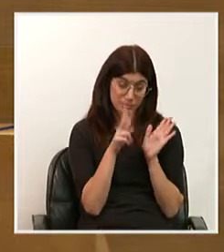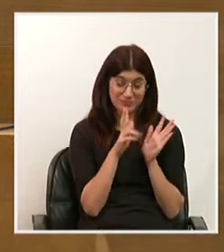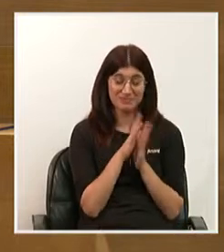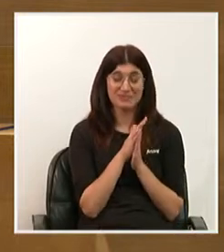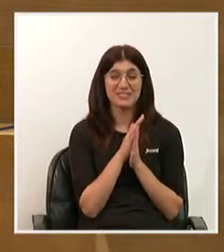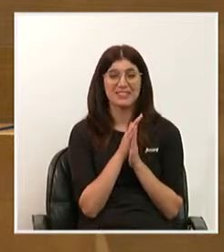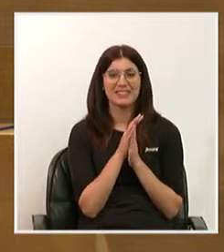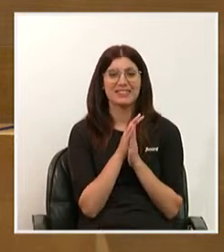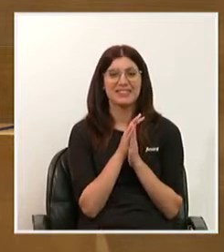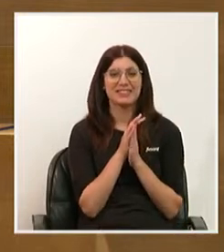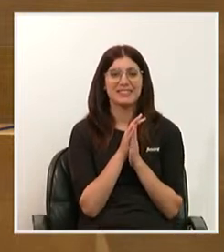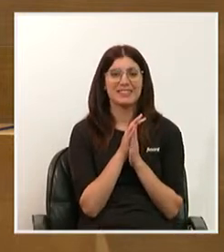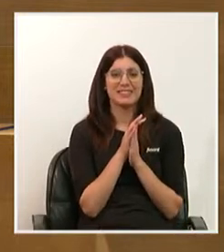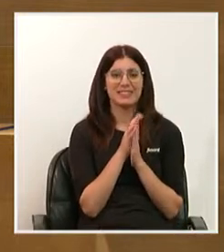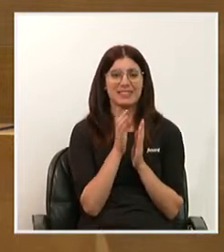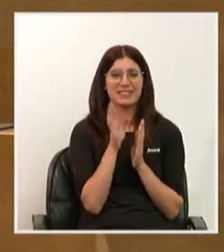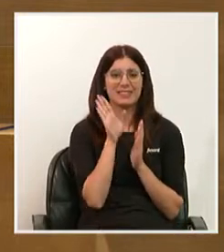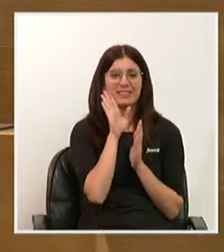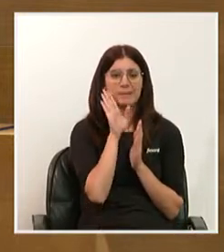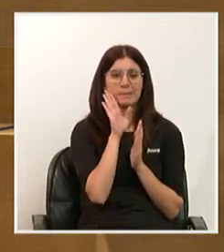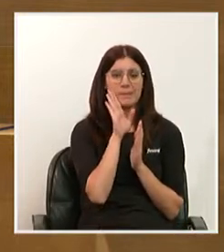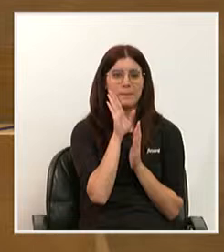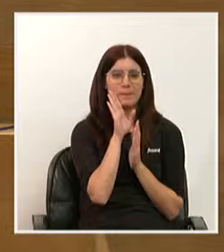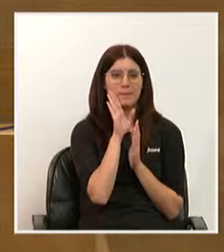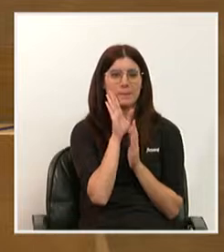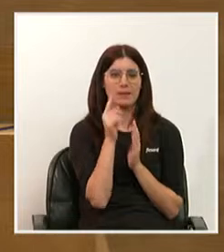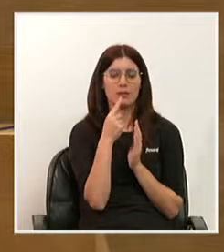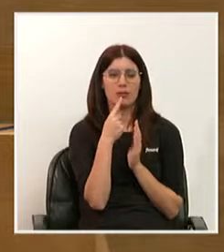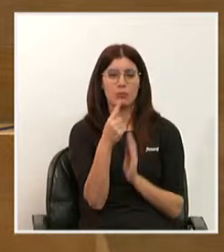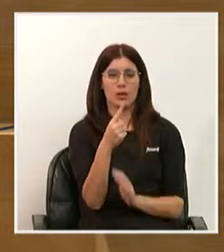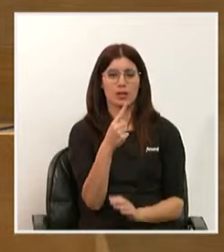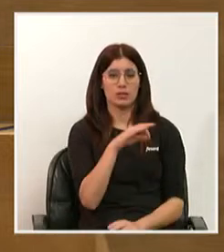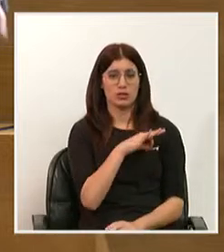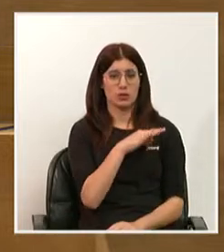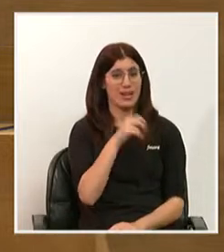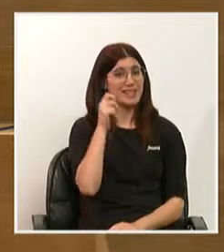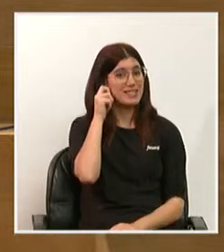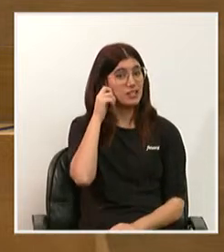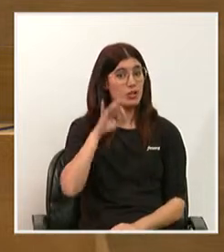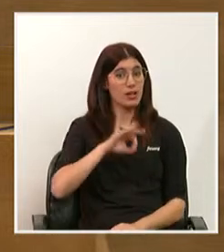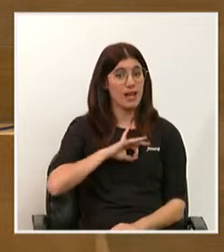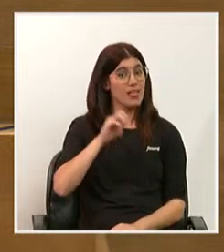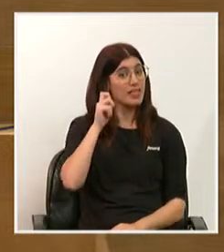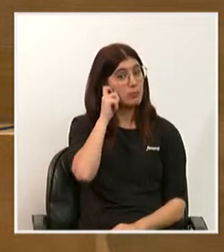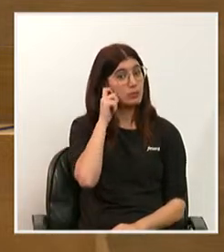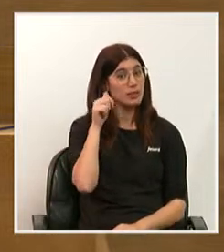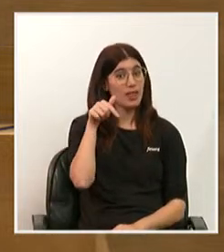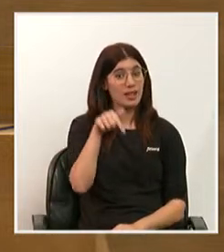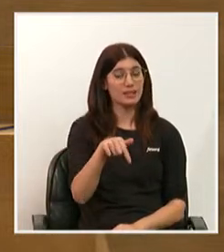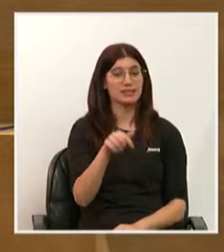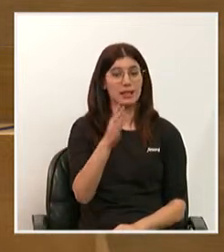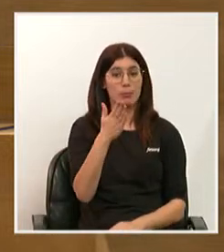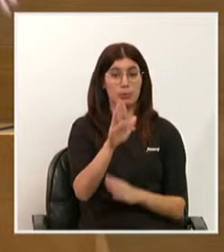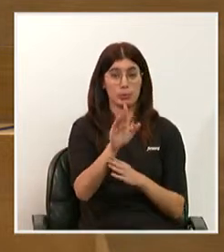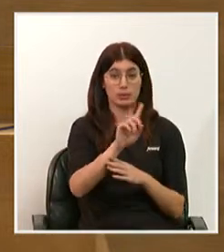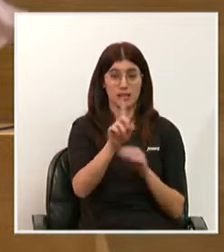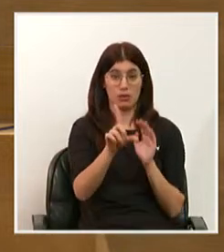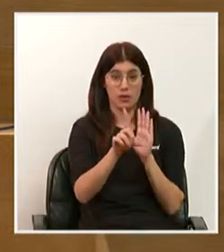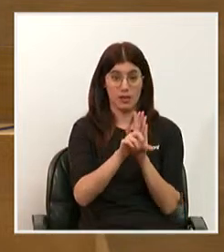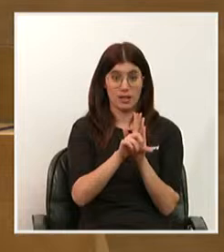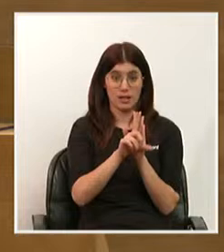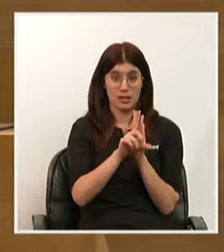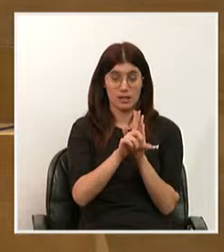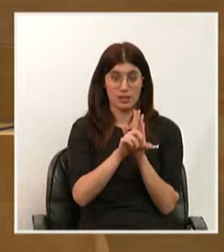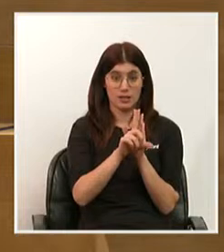ha dicho la como ha dicho la señora diputada esta pnl se ha presentado